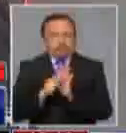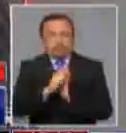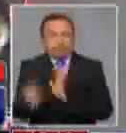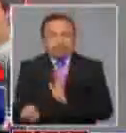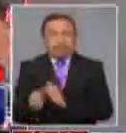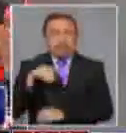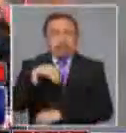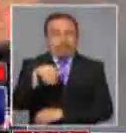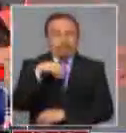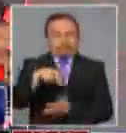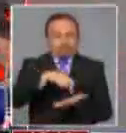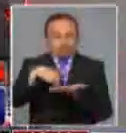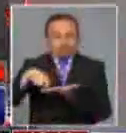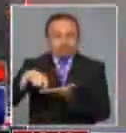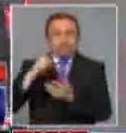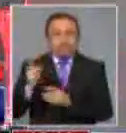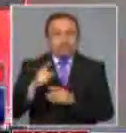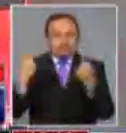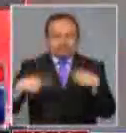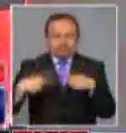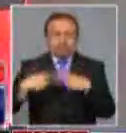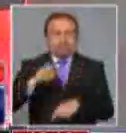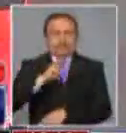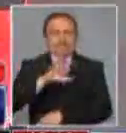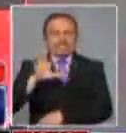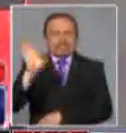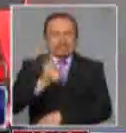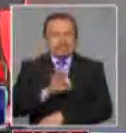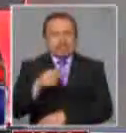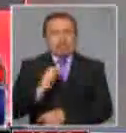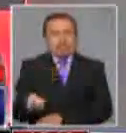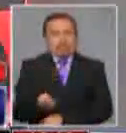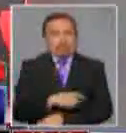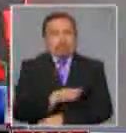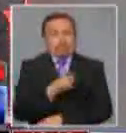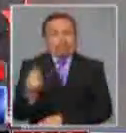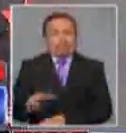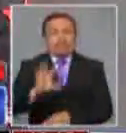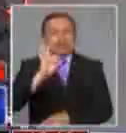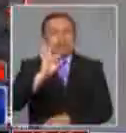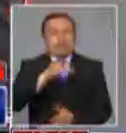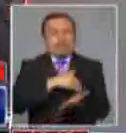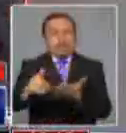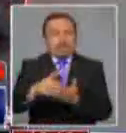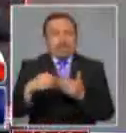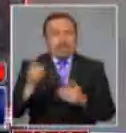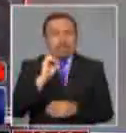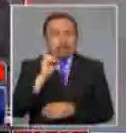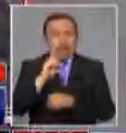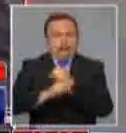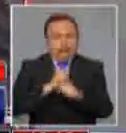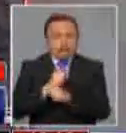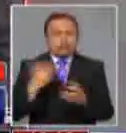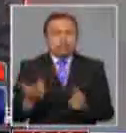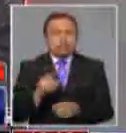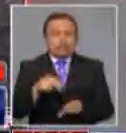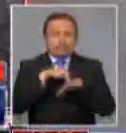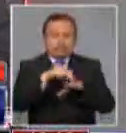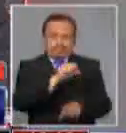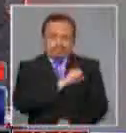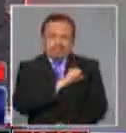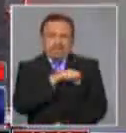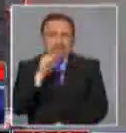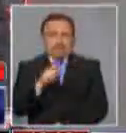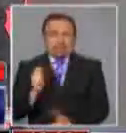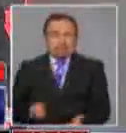interprovinciales se le devuelve por concepto de peaje el 35 de los peajes que eso significa 50 millones de dólares anuales el trans Santiago los